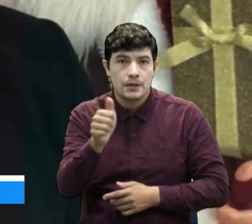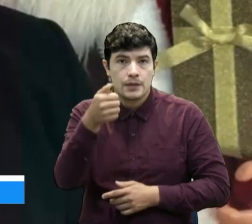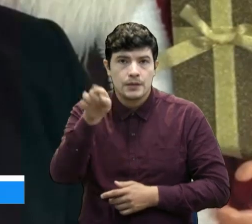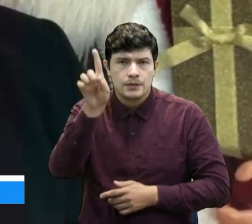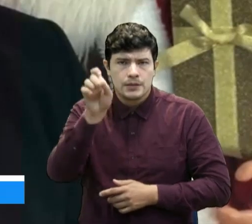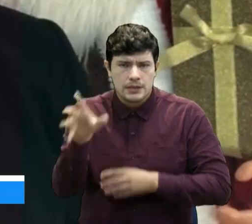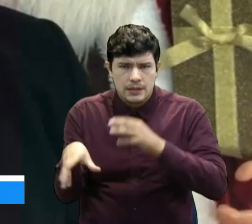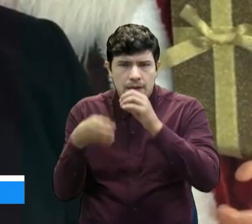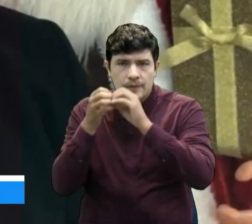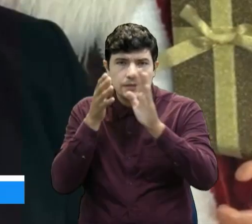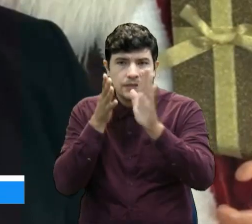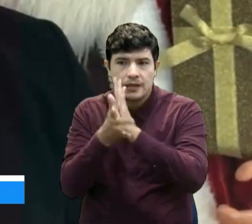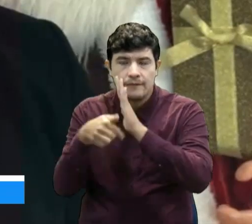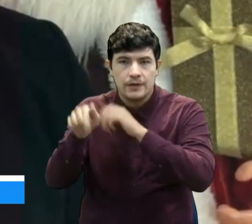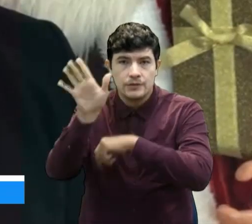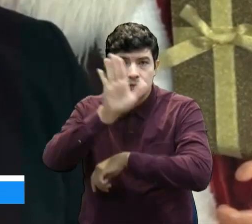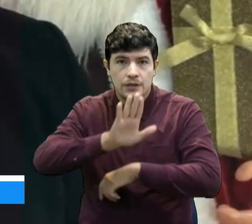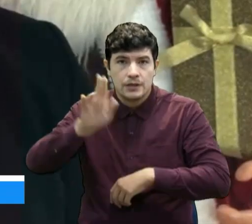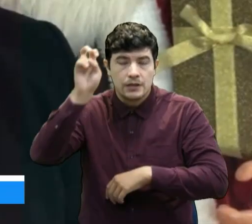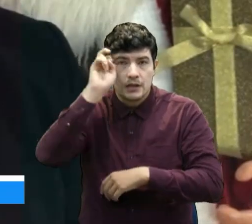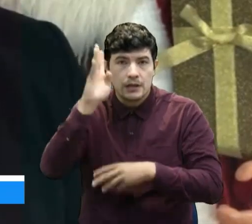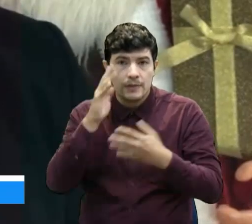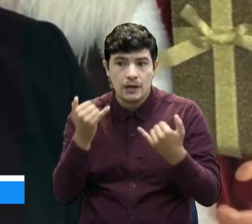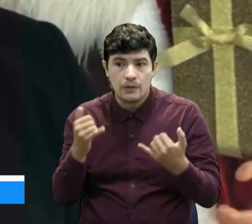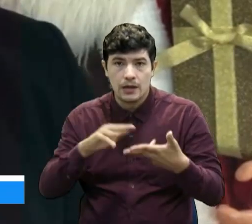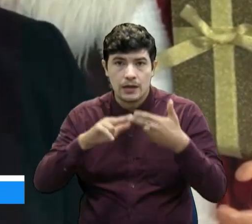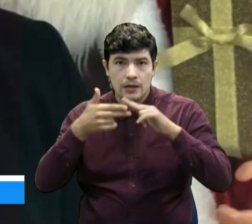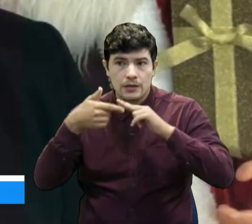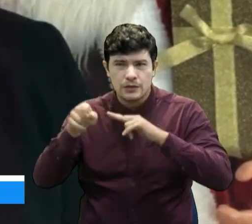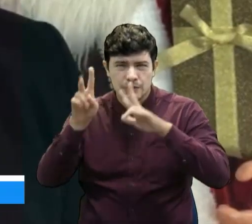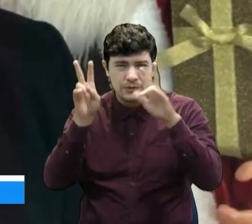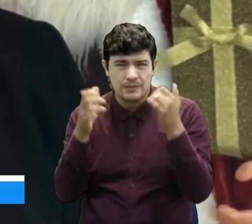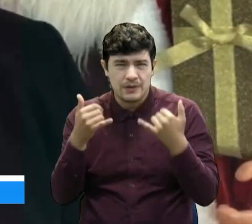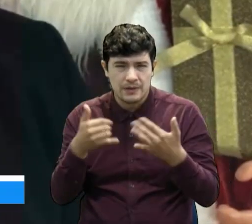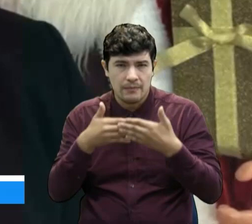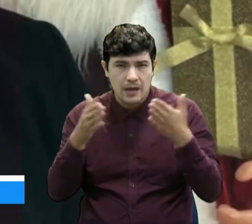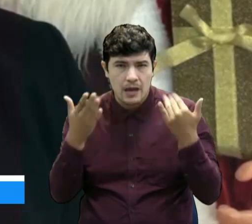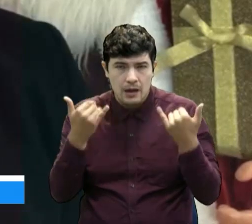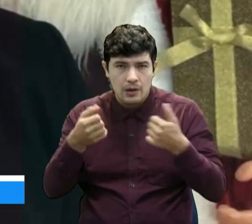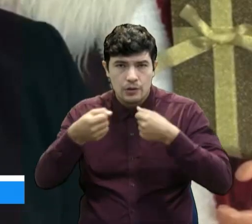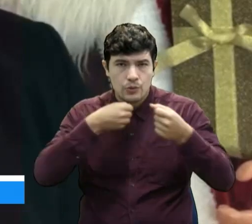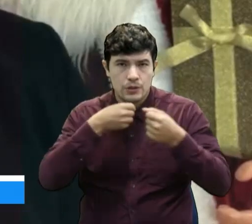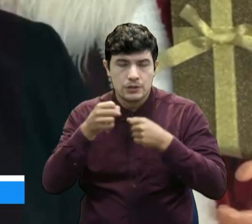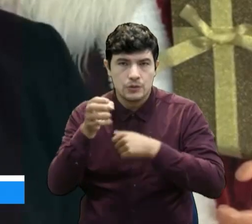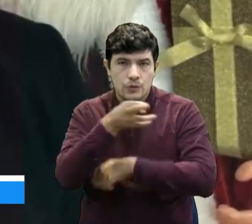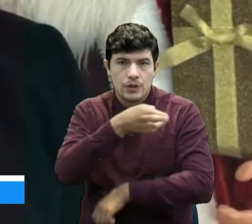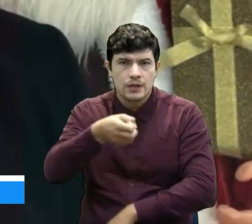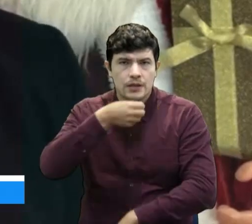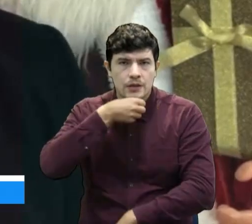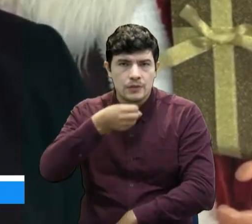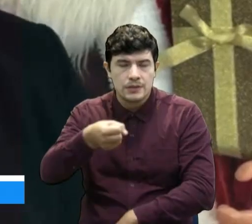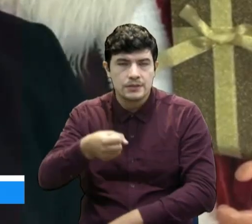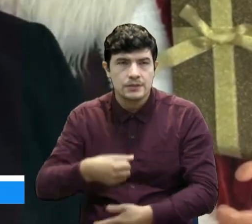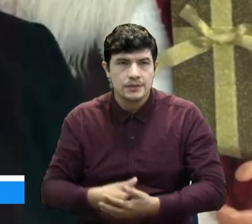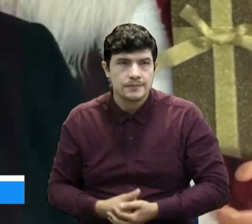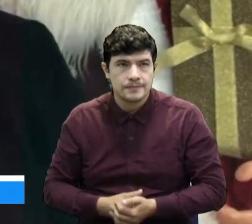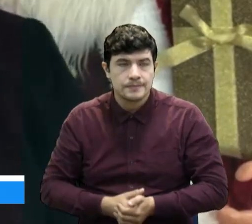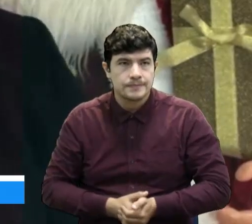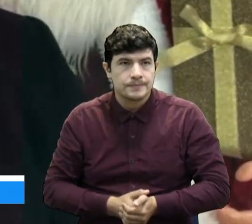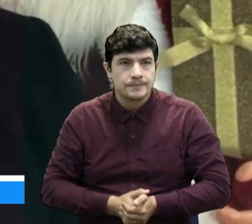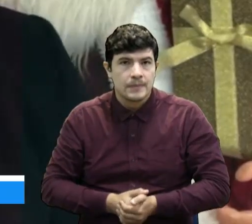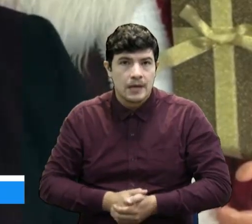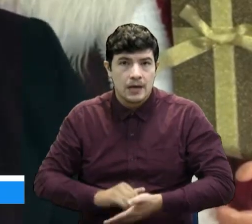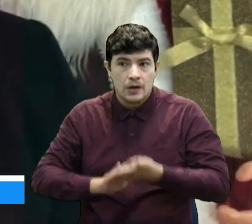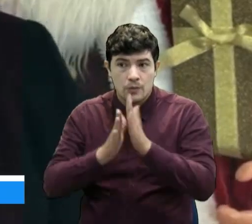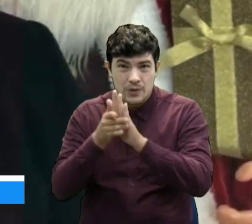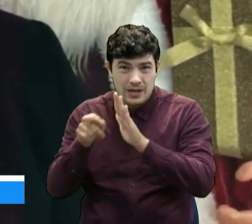Continuamos con más noticias del norte de Santander y esa está relacionada con la que abrimos la emisión de Oriente Noticias y es la principal preocupación que tienen los